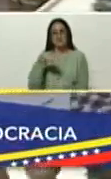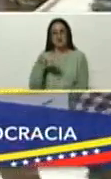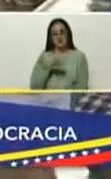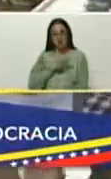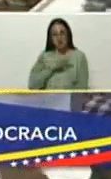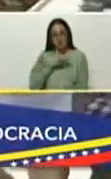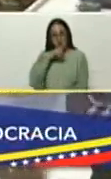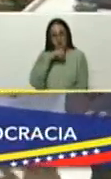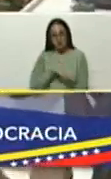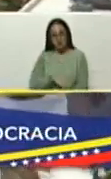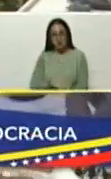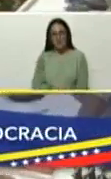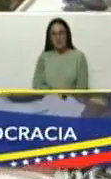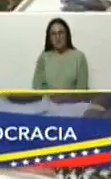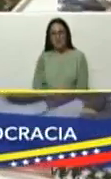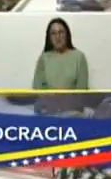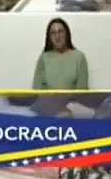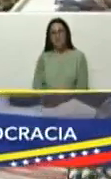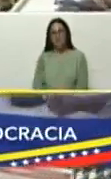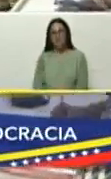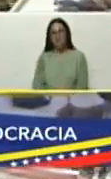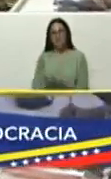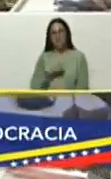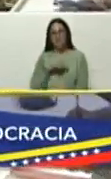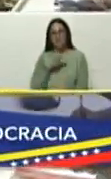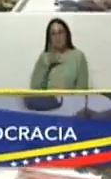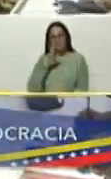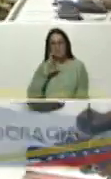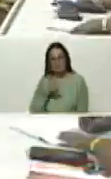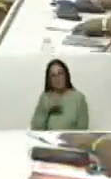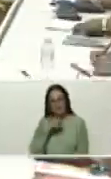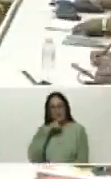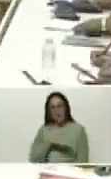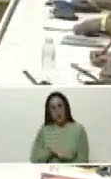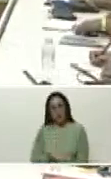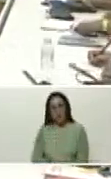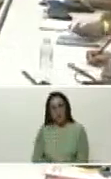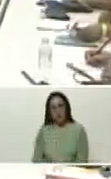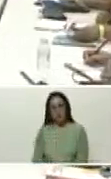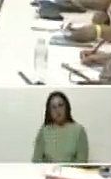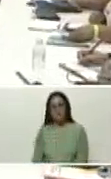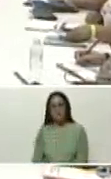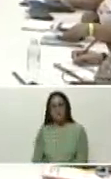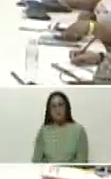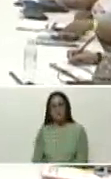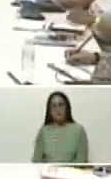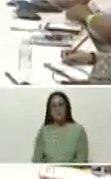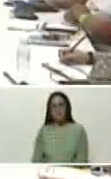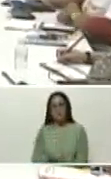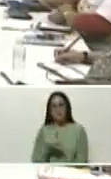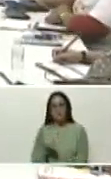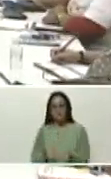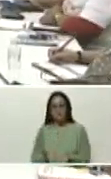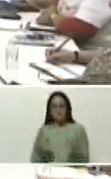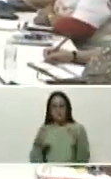raíces históricas, desde nuestros orígenes históricos, y fue una